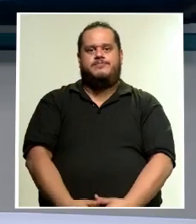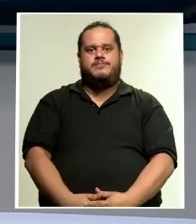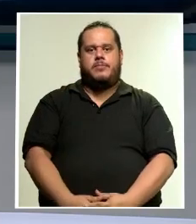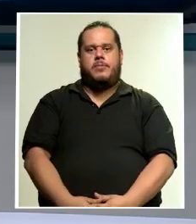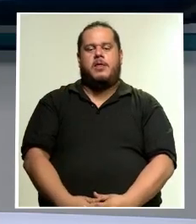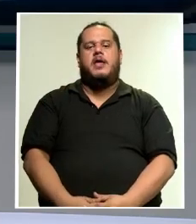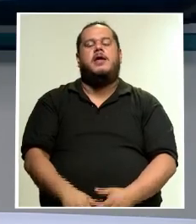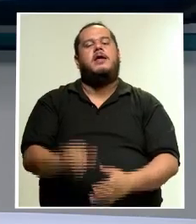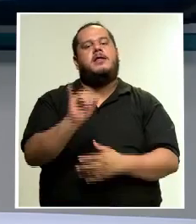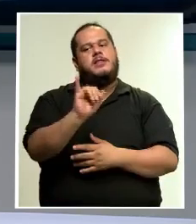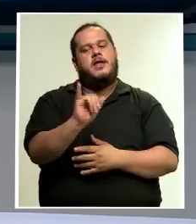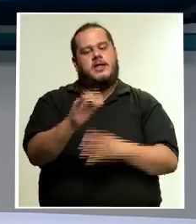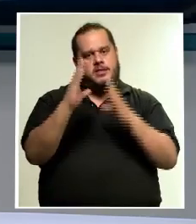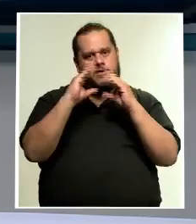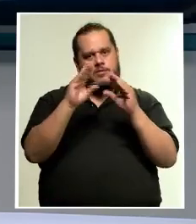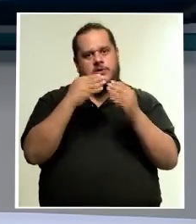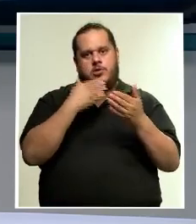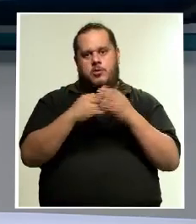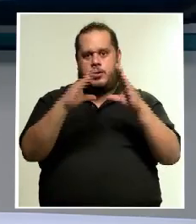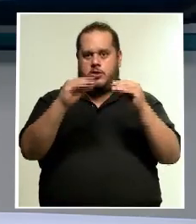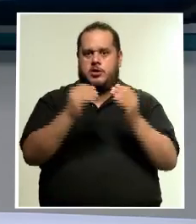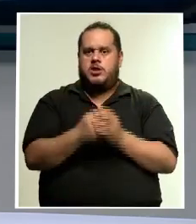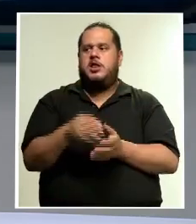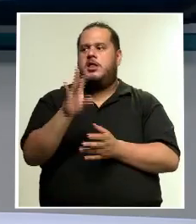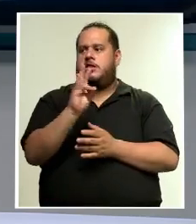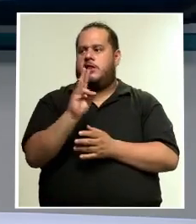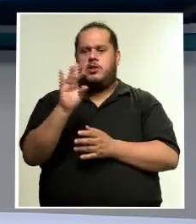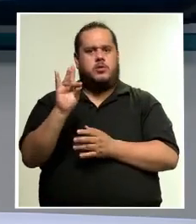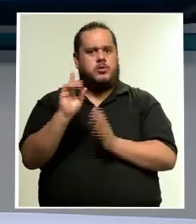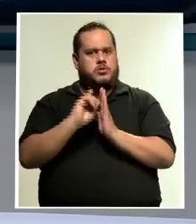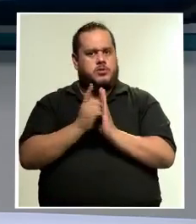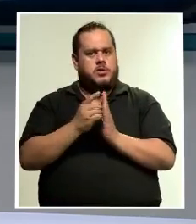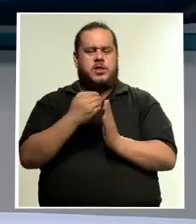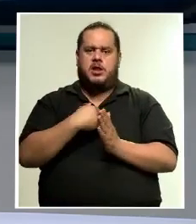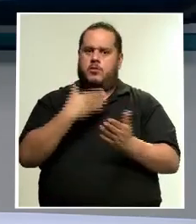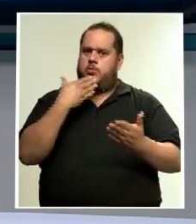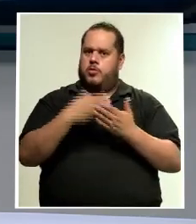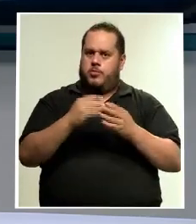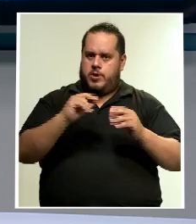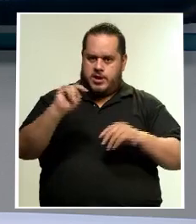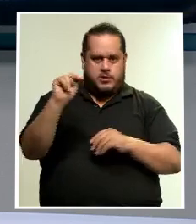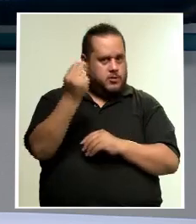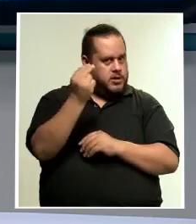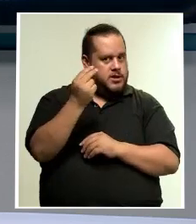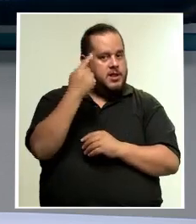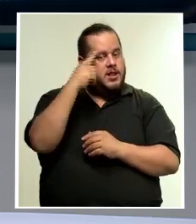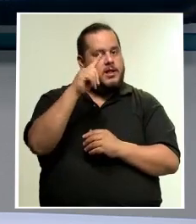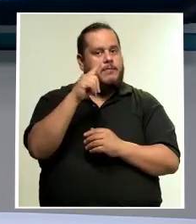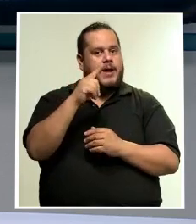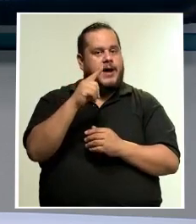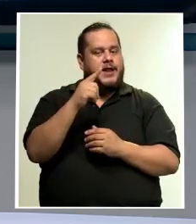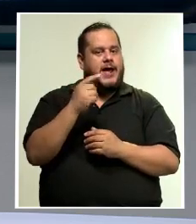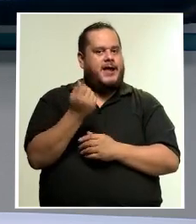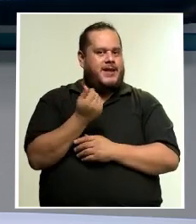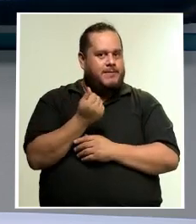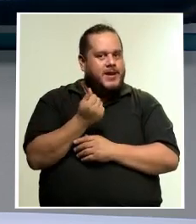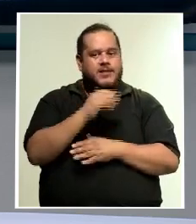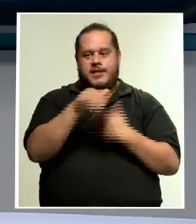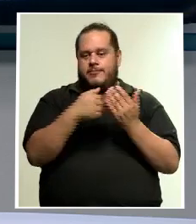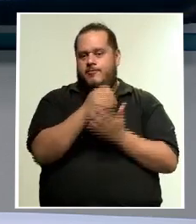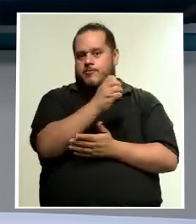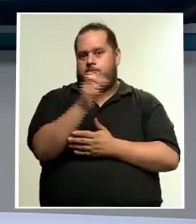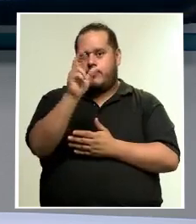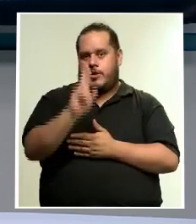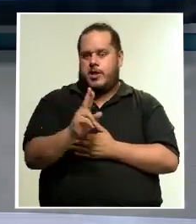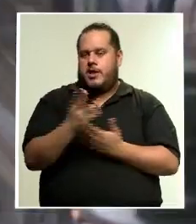De esta información, muy buenas noches. Son las 7:08 y tenemos muy buenas noticias para el bolsillo de los